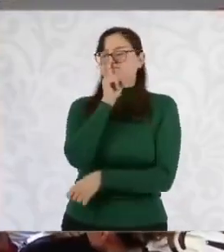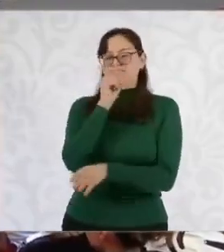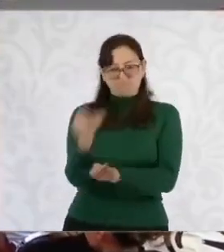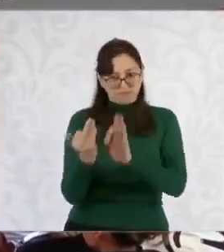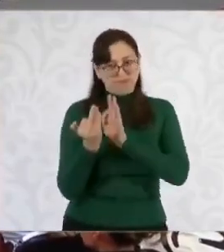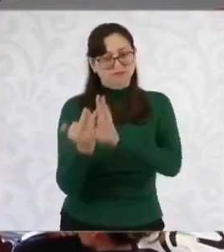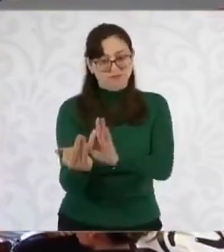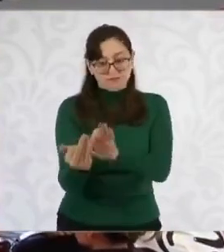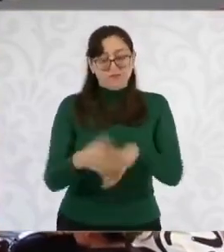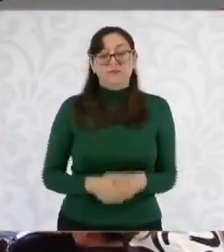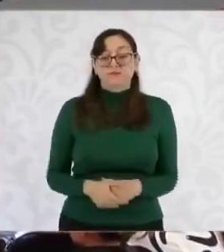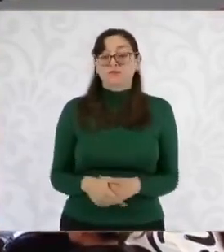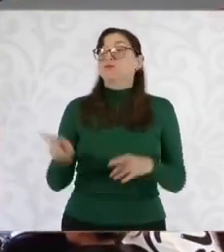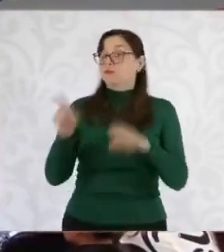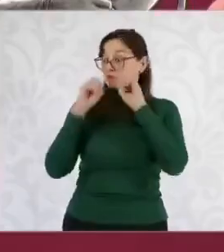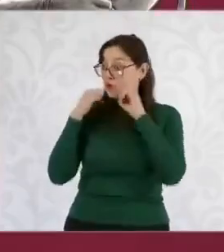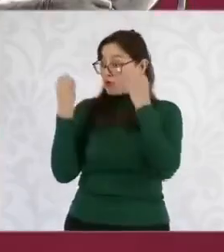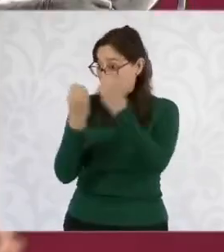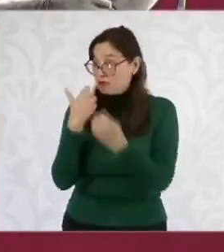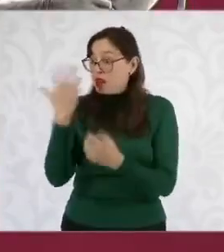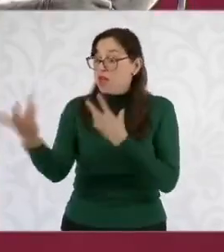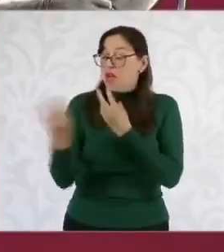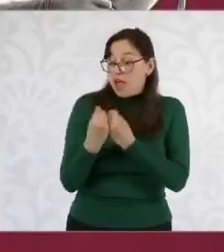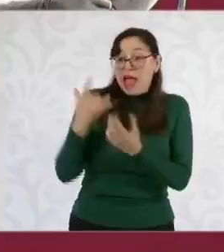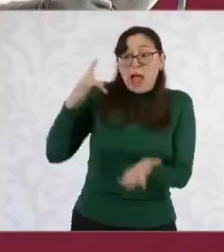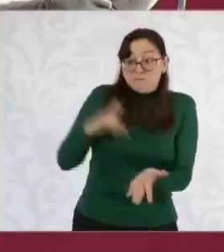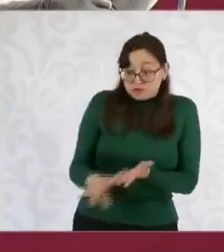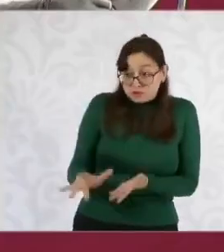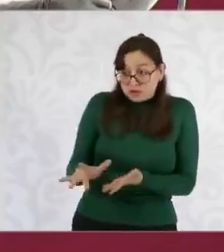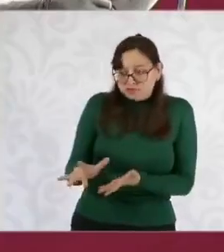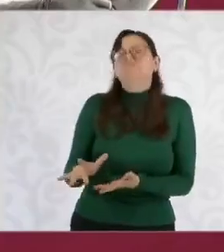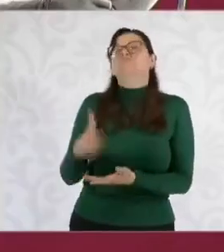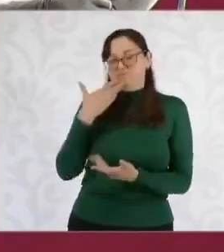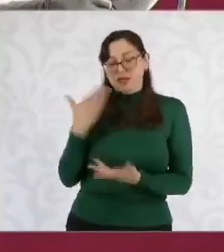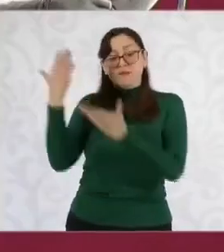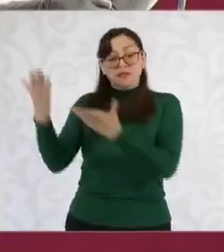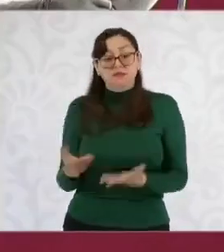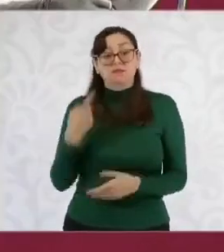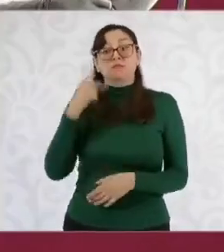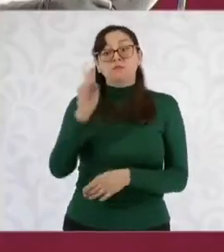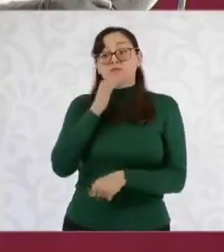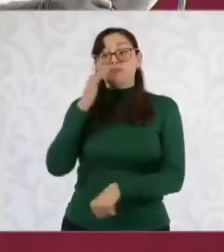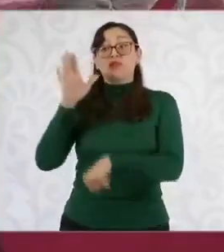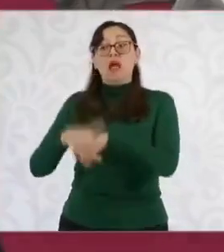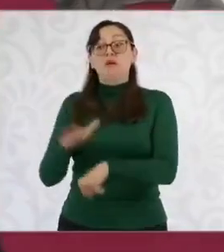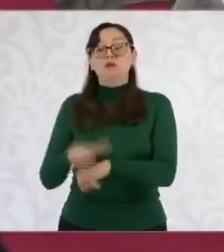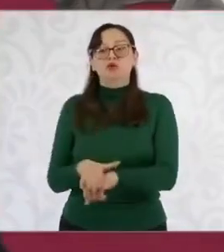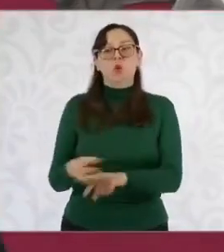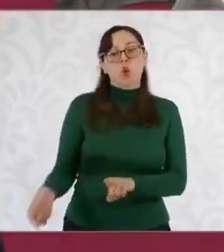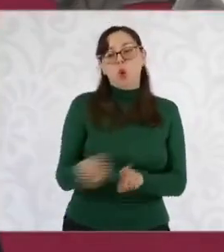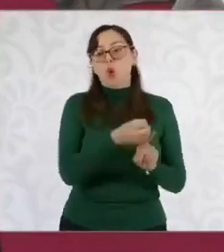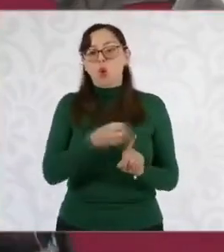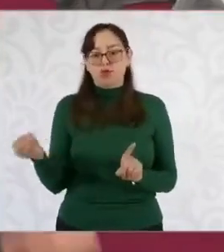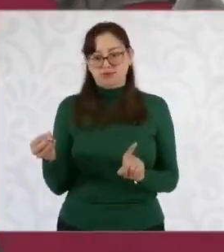organizaciones que quieran sumar serán bienvenidas pero lo diré fuerte y claro venimos a poner orden para que